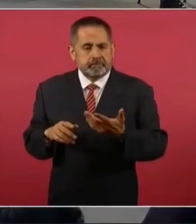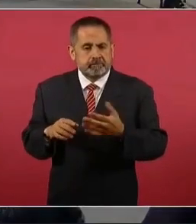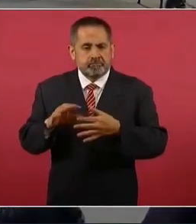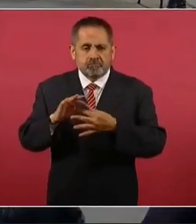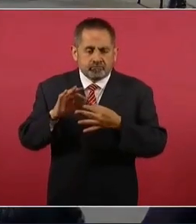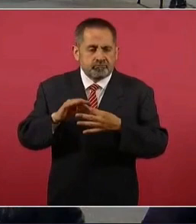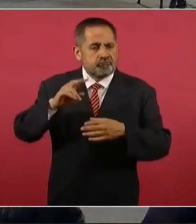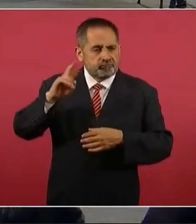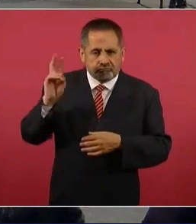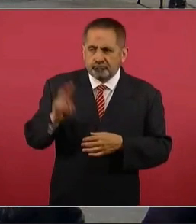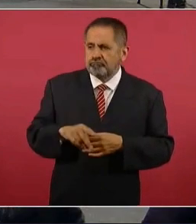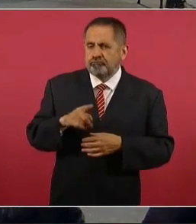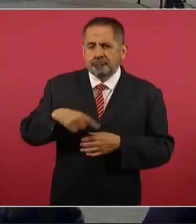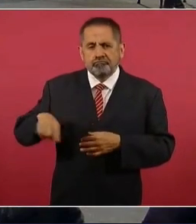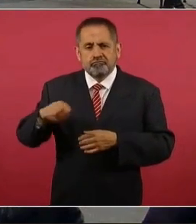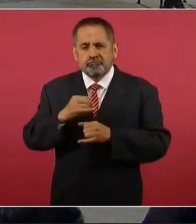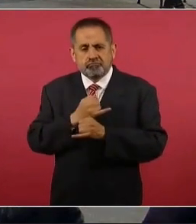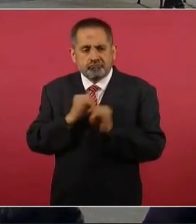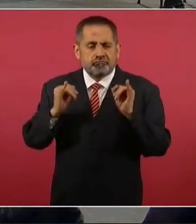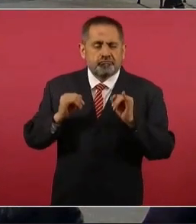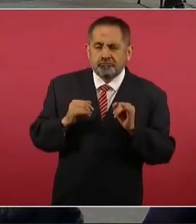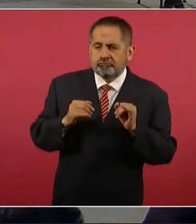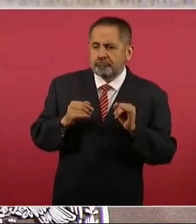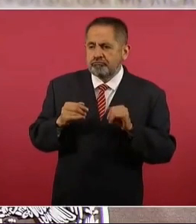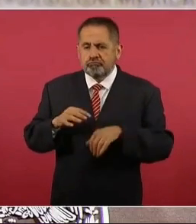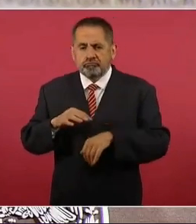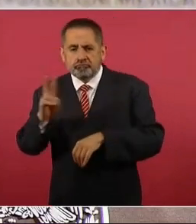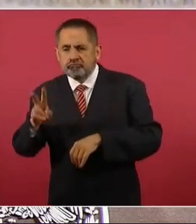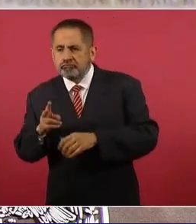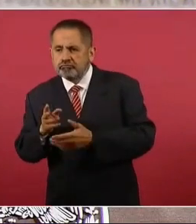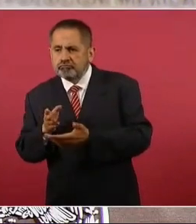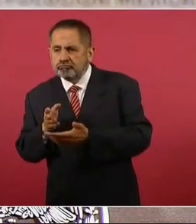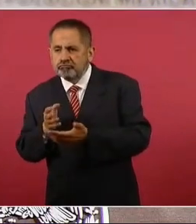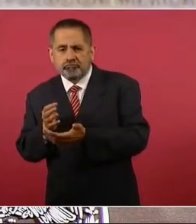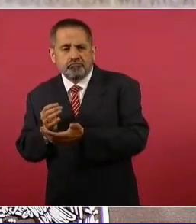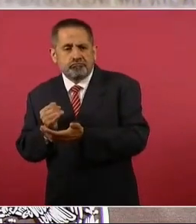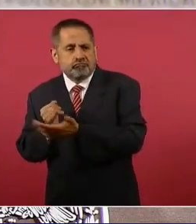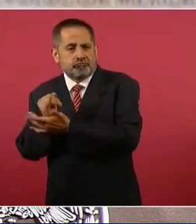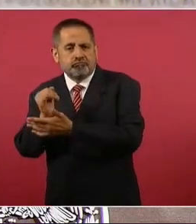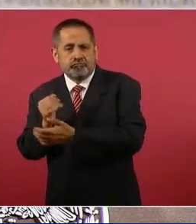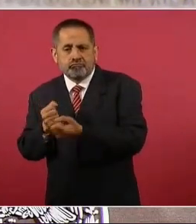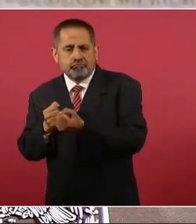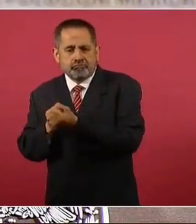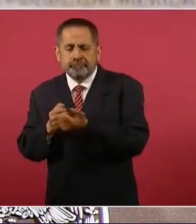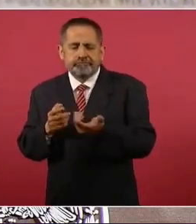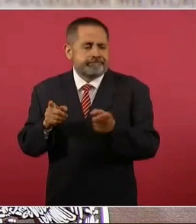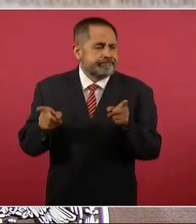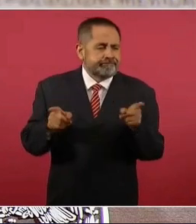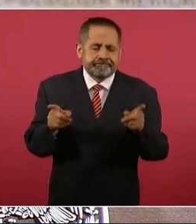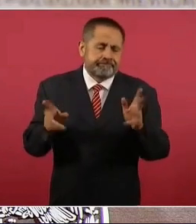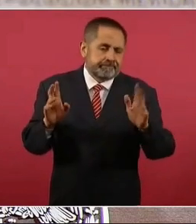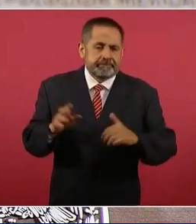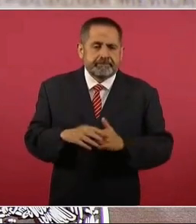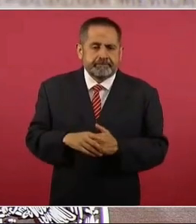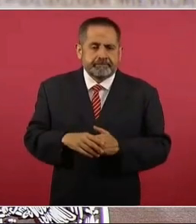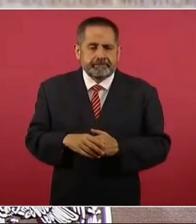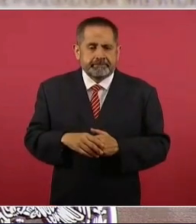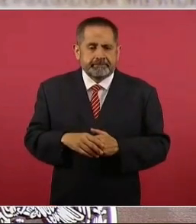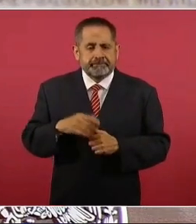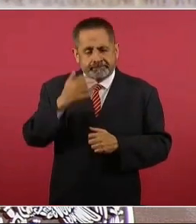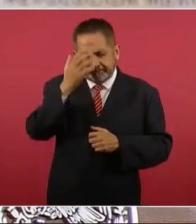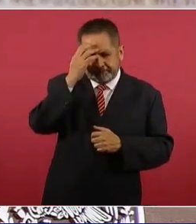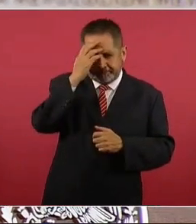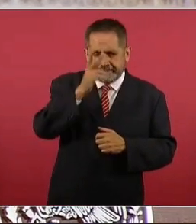realistas independentistas, ¿no? Por lo general, los